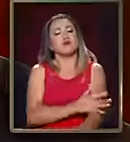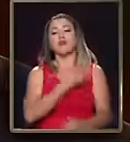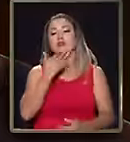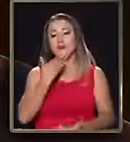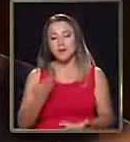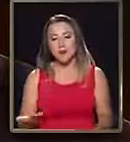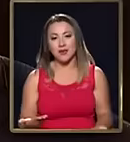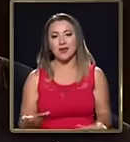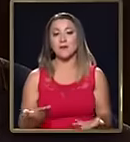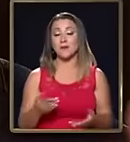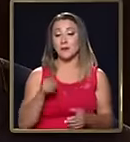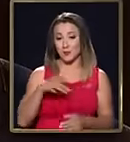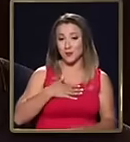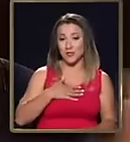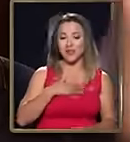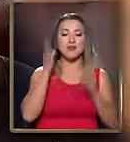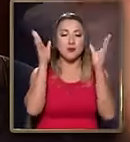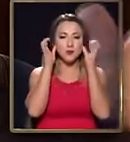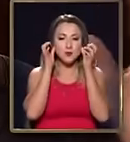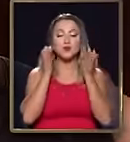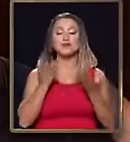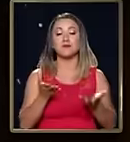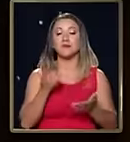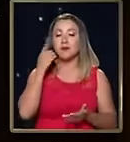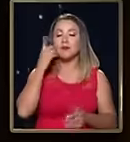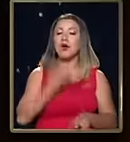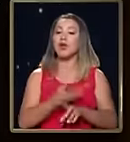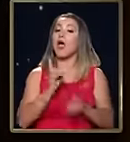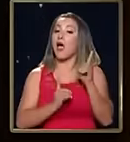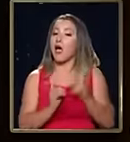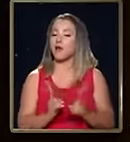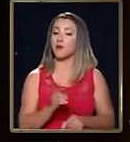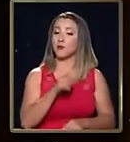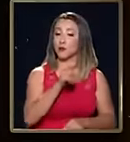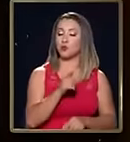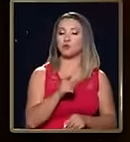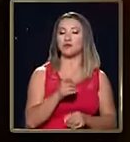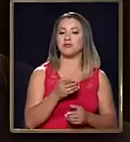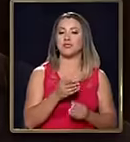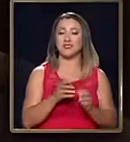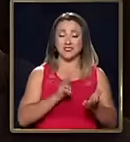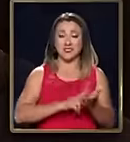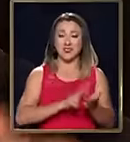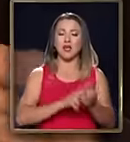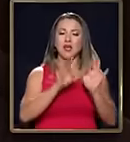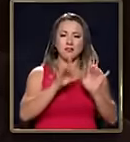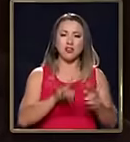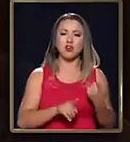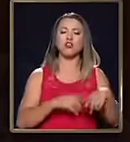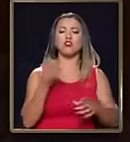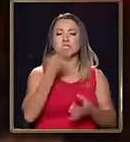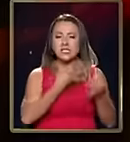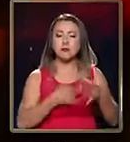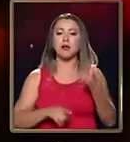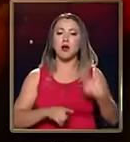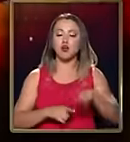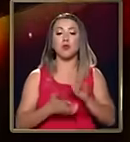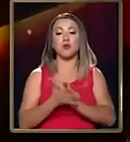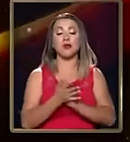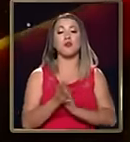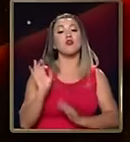gente finalmente como tú querías te escuchó. Pero hay algo, cuando tú escribiste para tantos otros, escribiste para